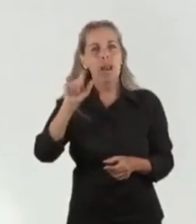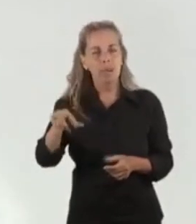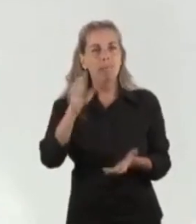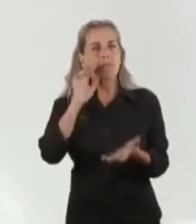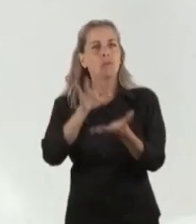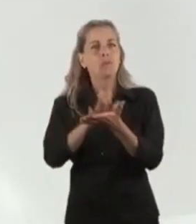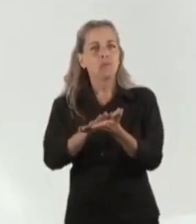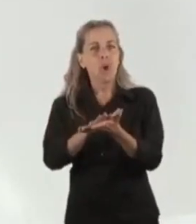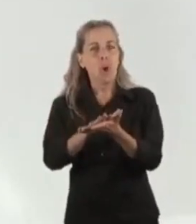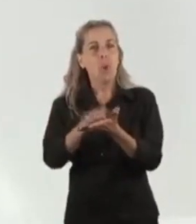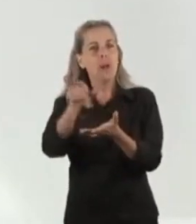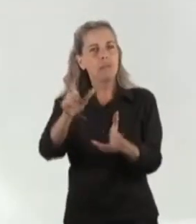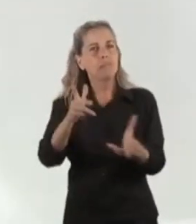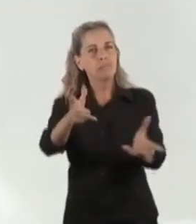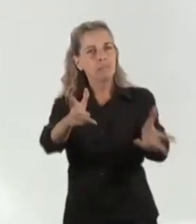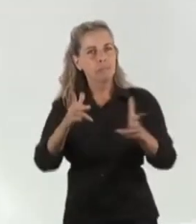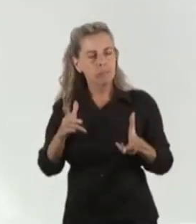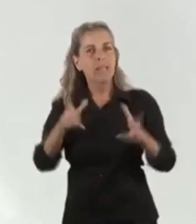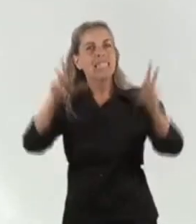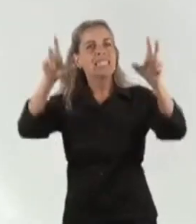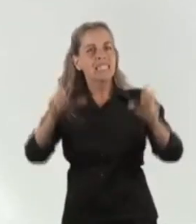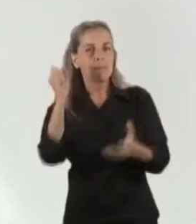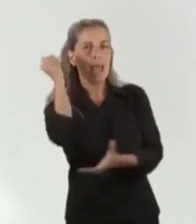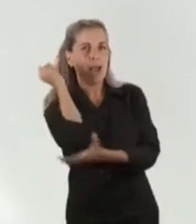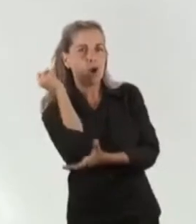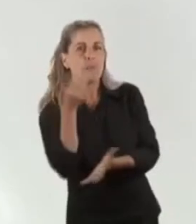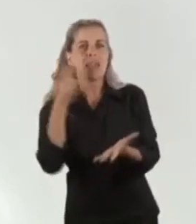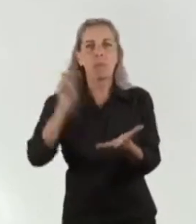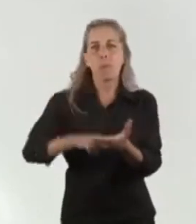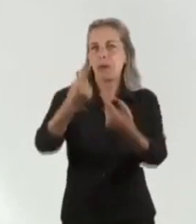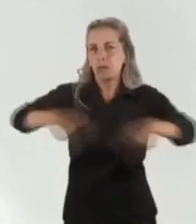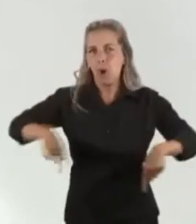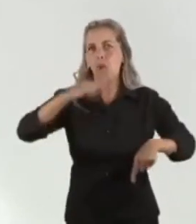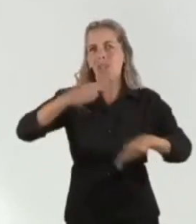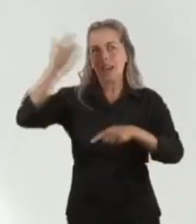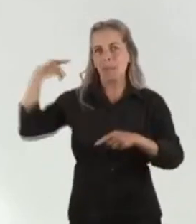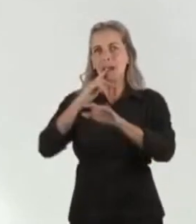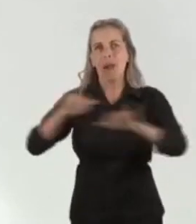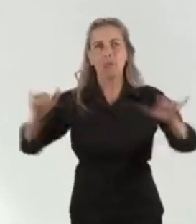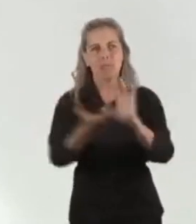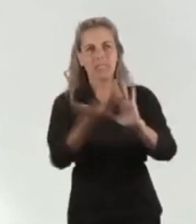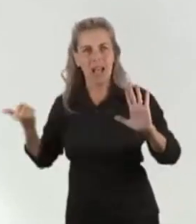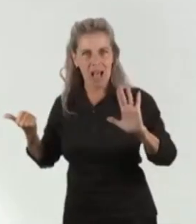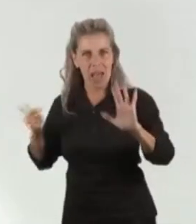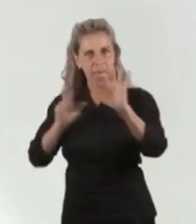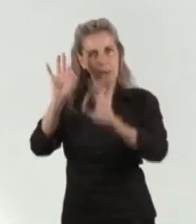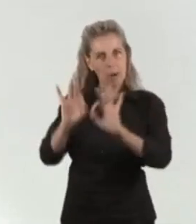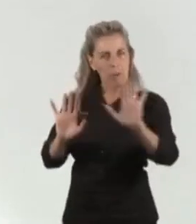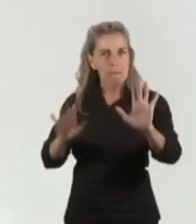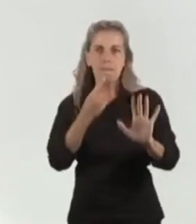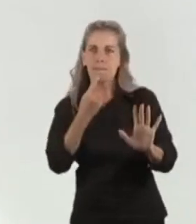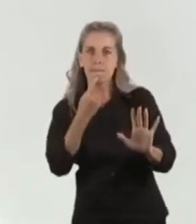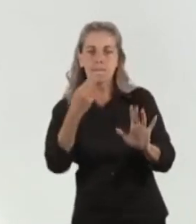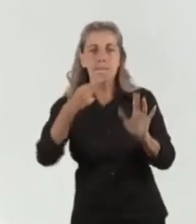al al retiro del capítulo fiscal Eh consulto Esto va a ser un ajuste eh más fuerte para las